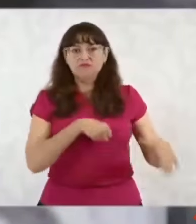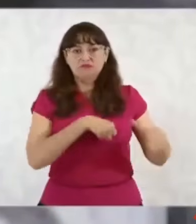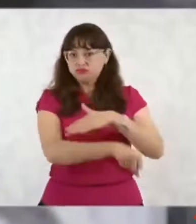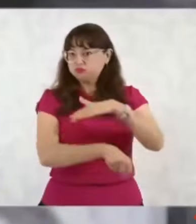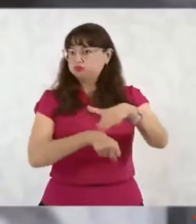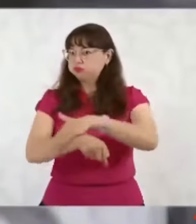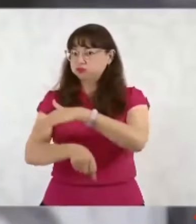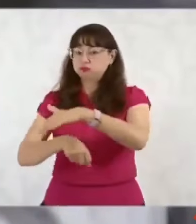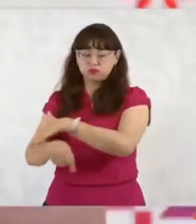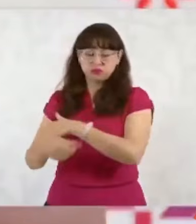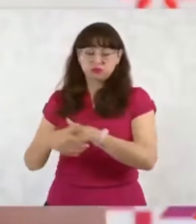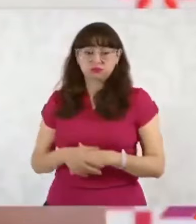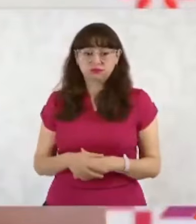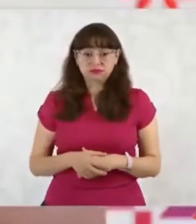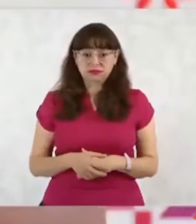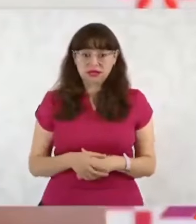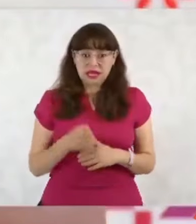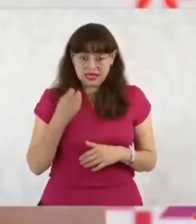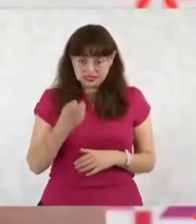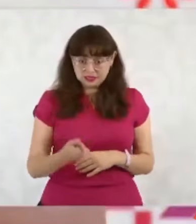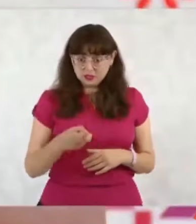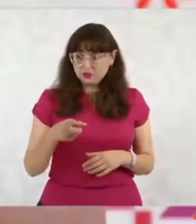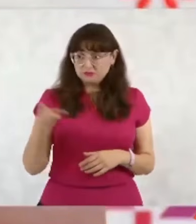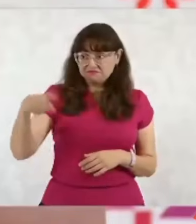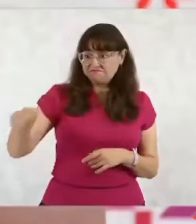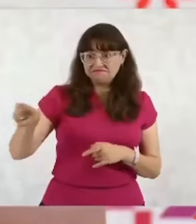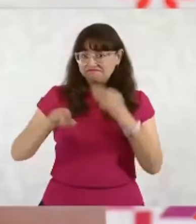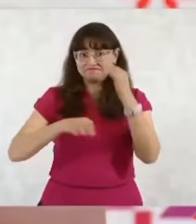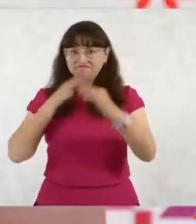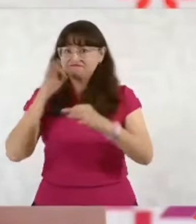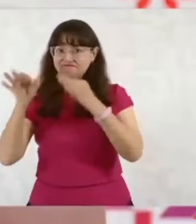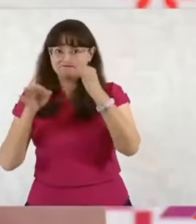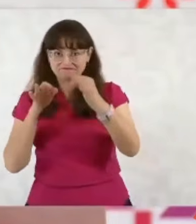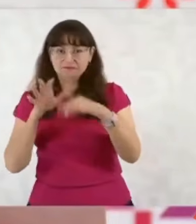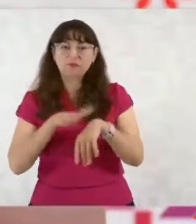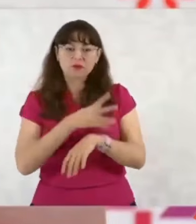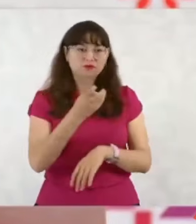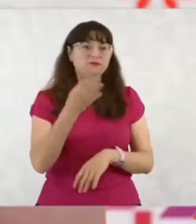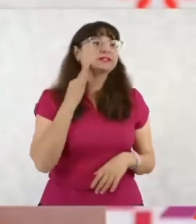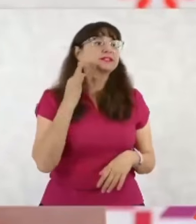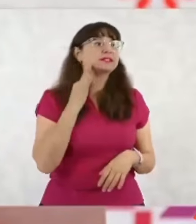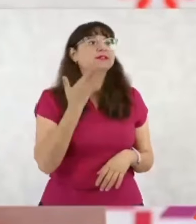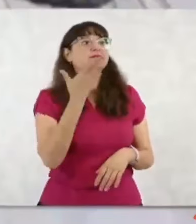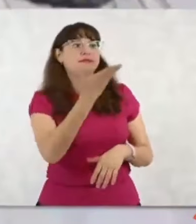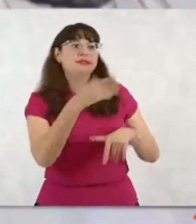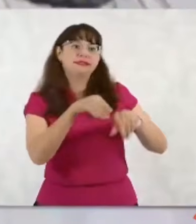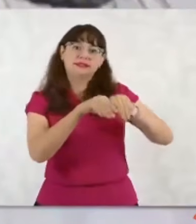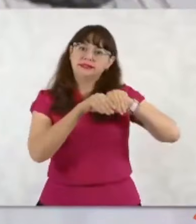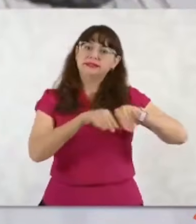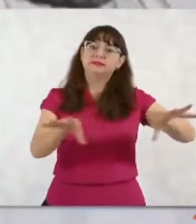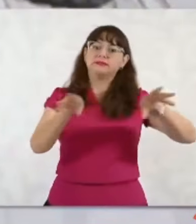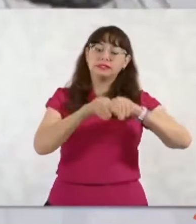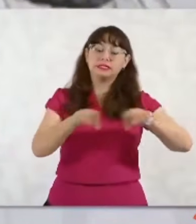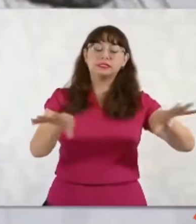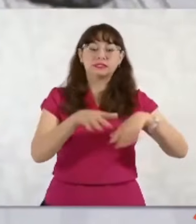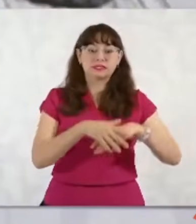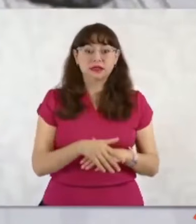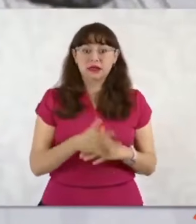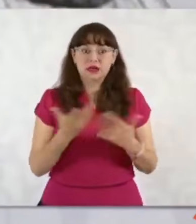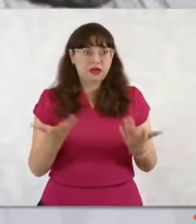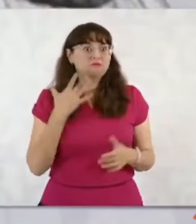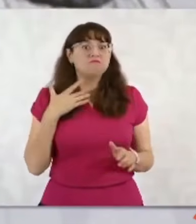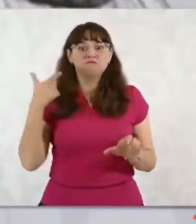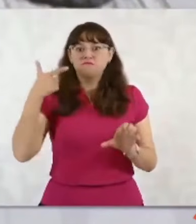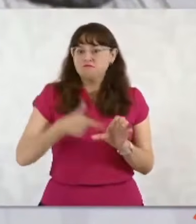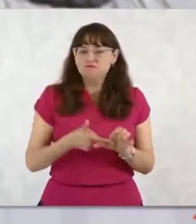Entonces, el contrabando de combustible disminuyó muchísimo. Tenemos pendiente la información de Secretaría de Energía, el